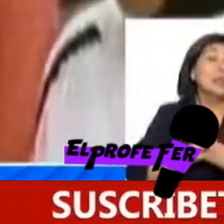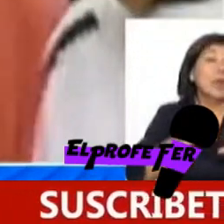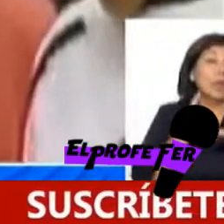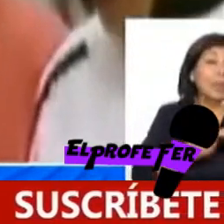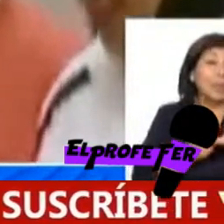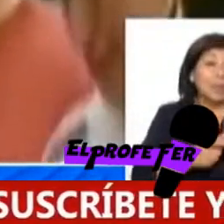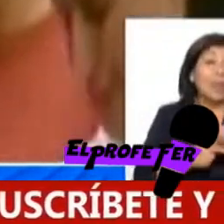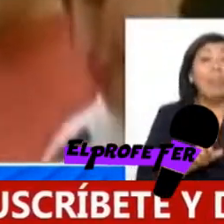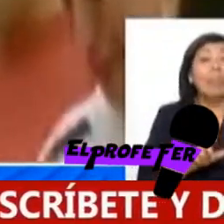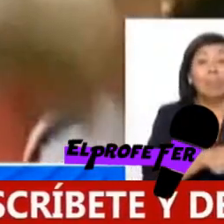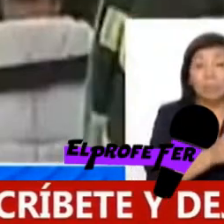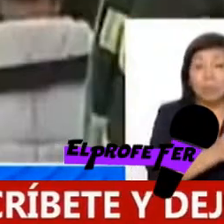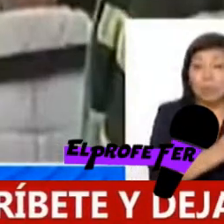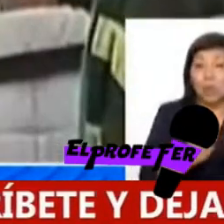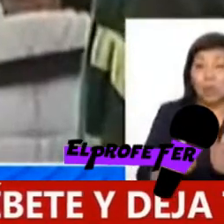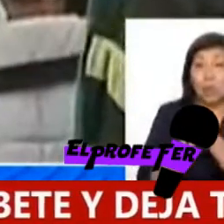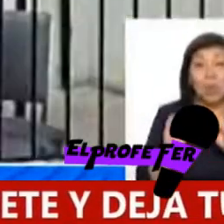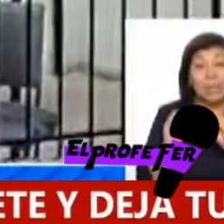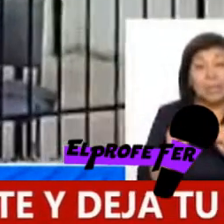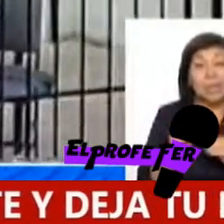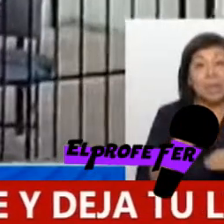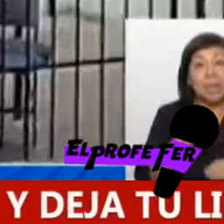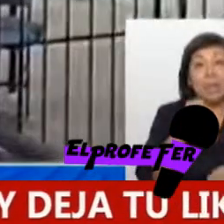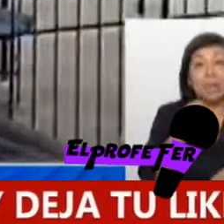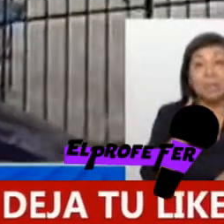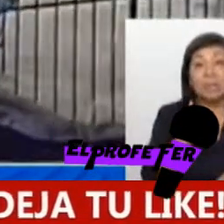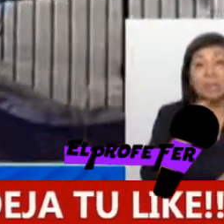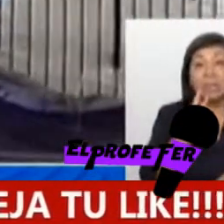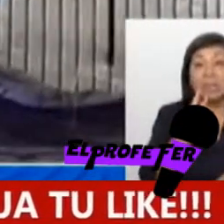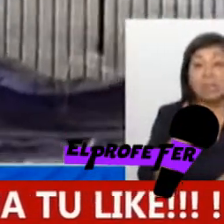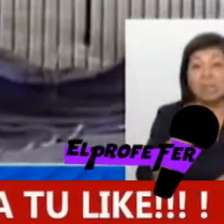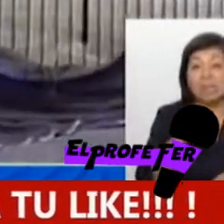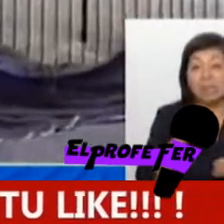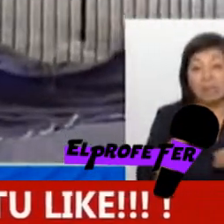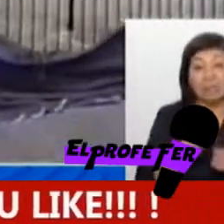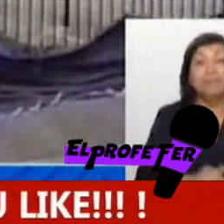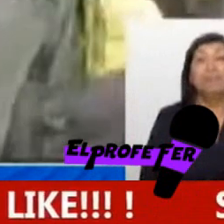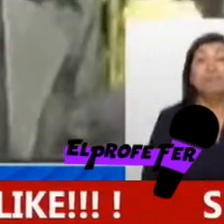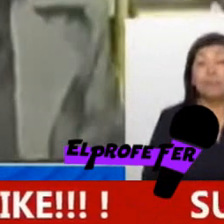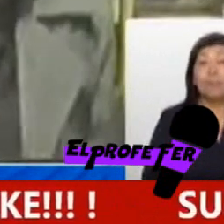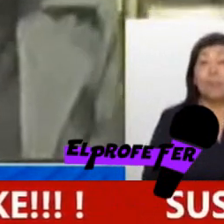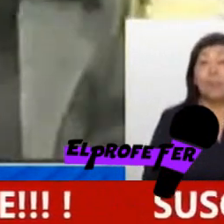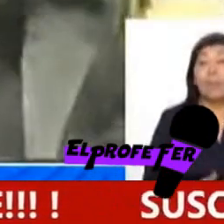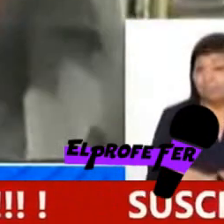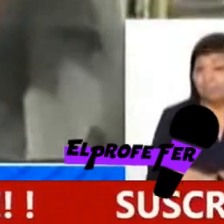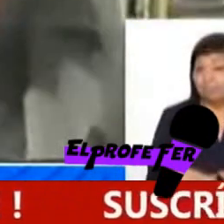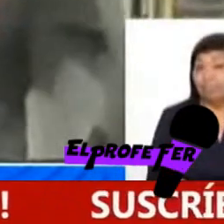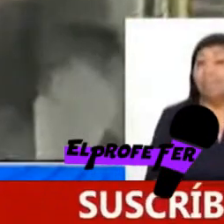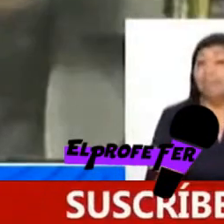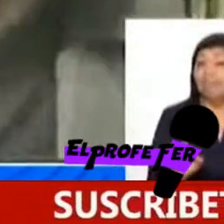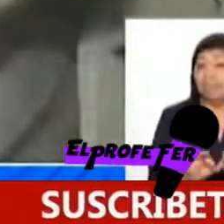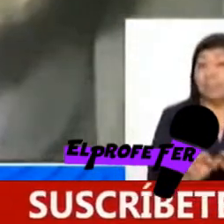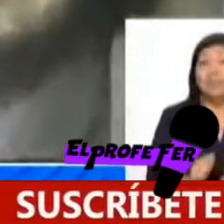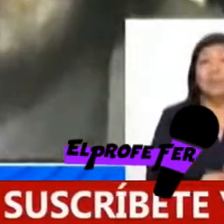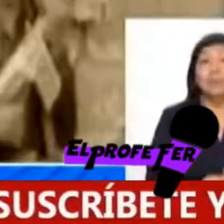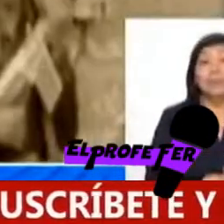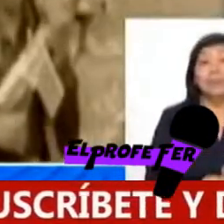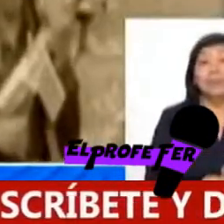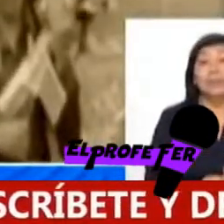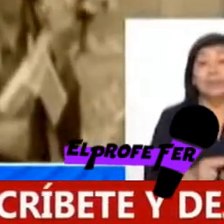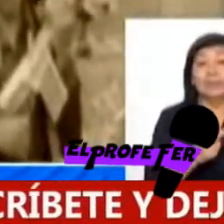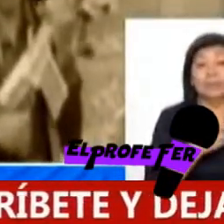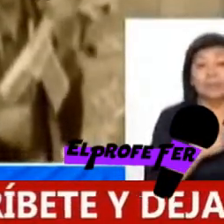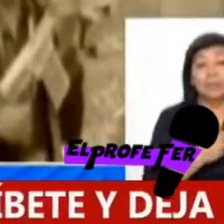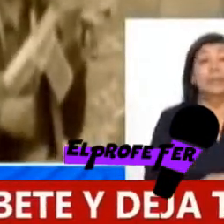curso de educación cívica. Bueno, permítame antes que nada señalar la importancia del Consejo Nacional de Educación, el rol